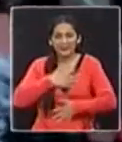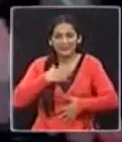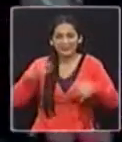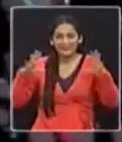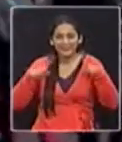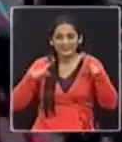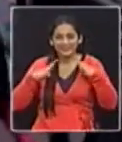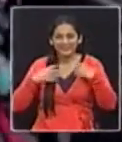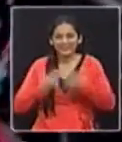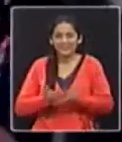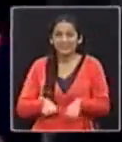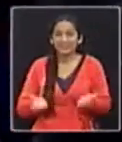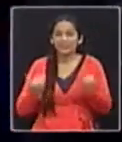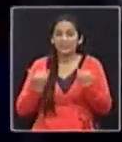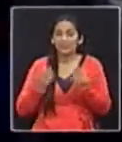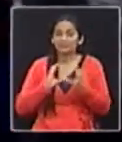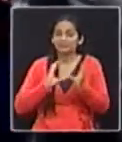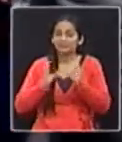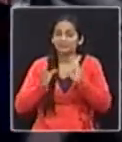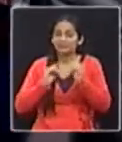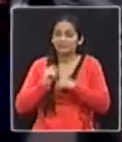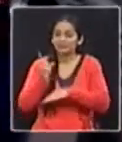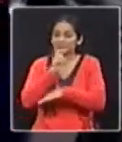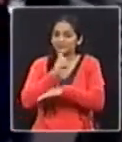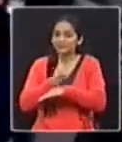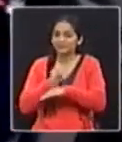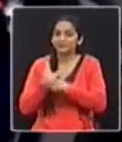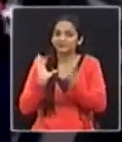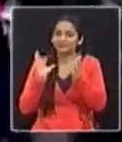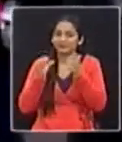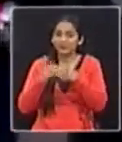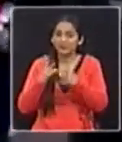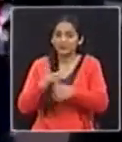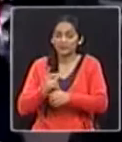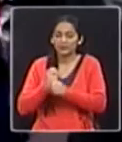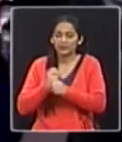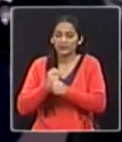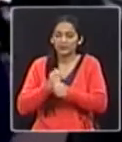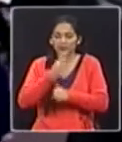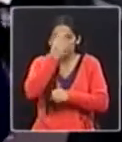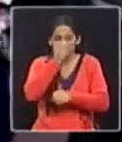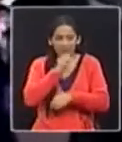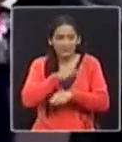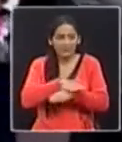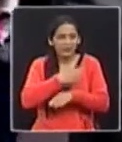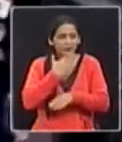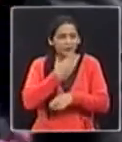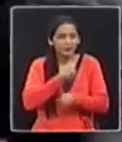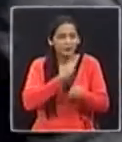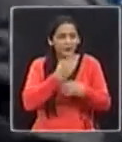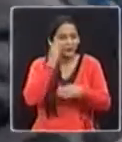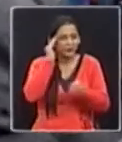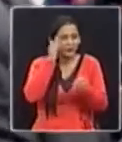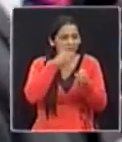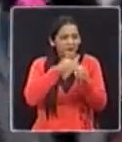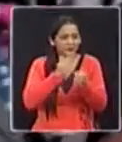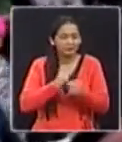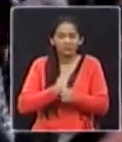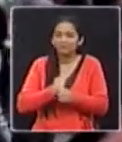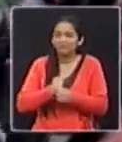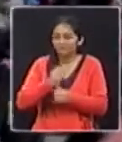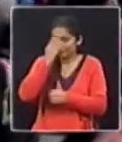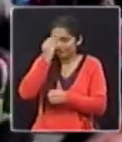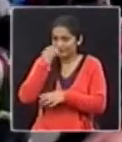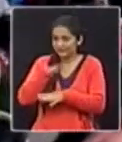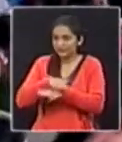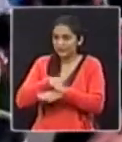coronel rómulo montalvo director del consejo de seguridad esta campaña coronel buenas tardes tiene un objetivo cual es buenas tardes de justamente nosotros es generar una